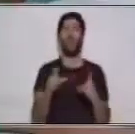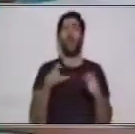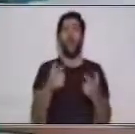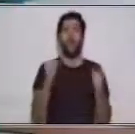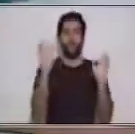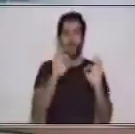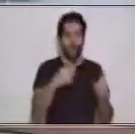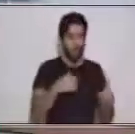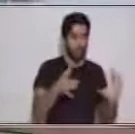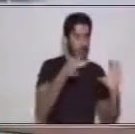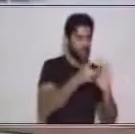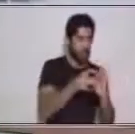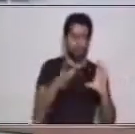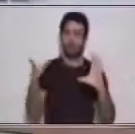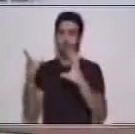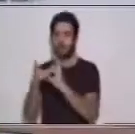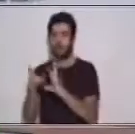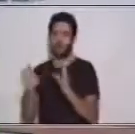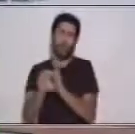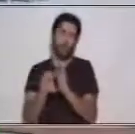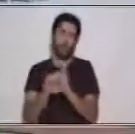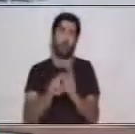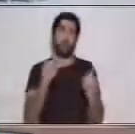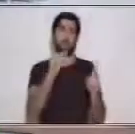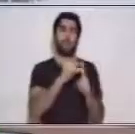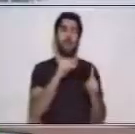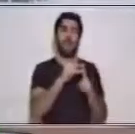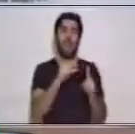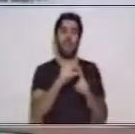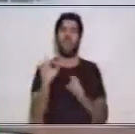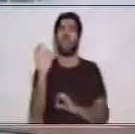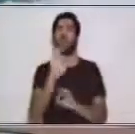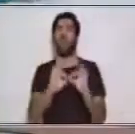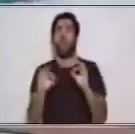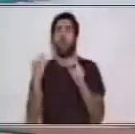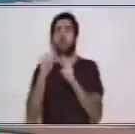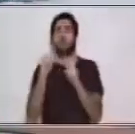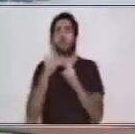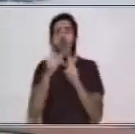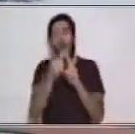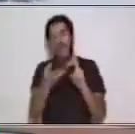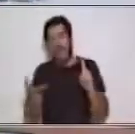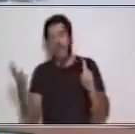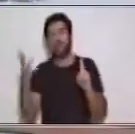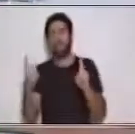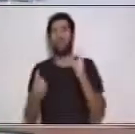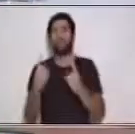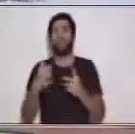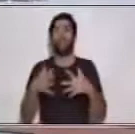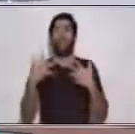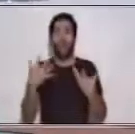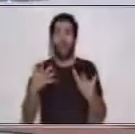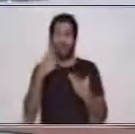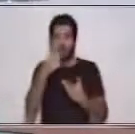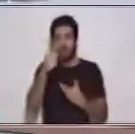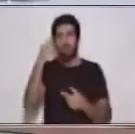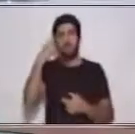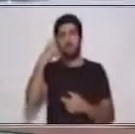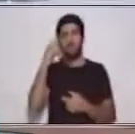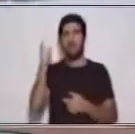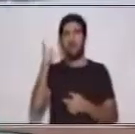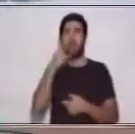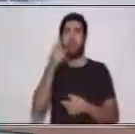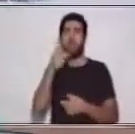preposición. ¿Qué palabras o qué grupos de palabras utilizarías tú para darle sentido a este párrafo y que tenga